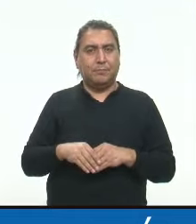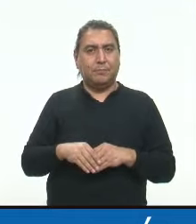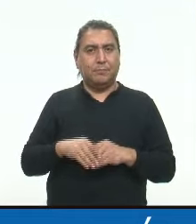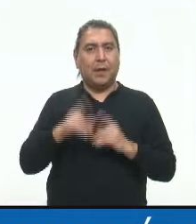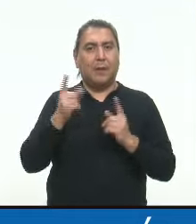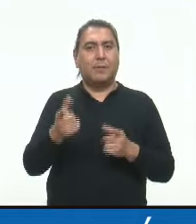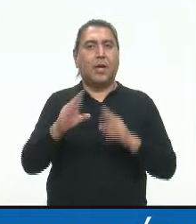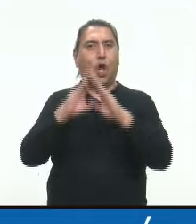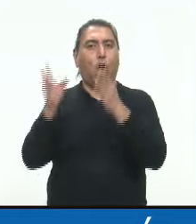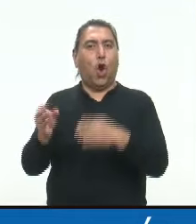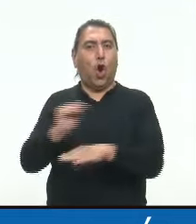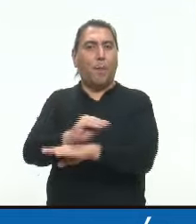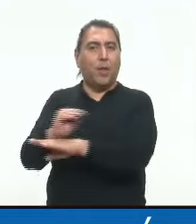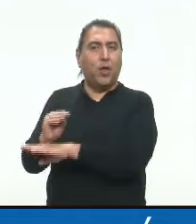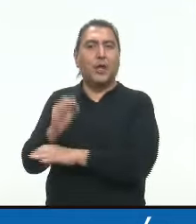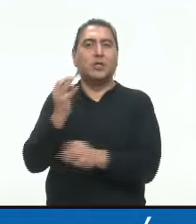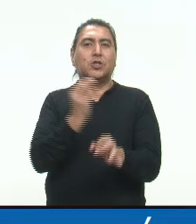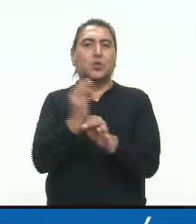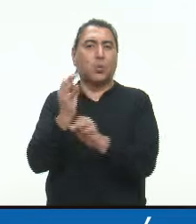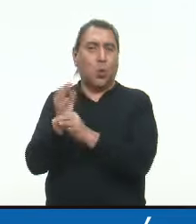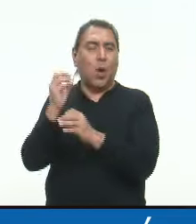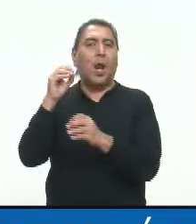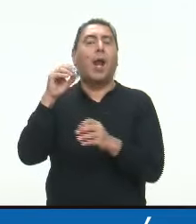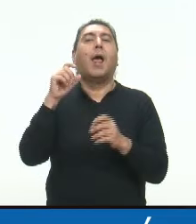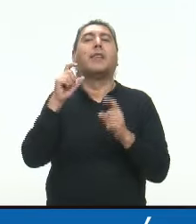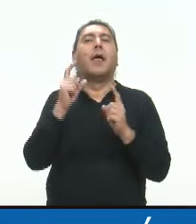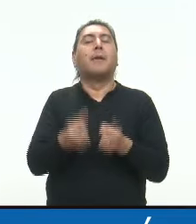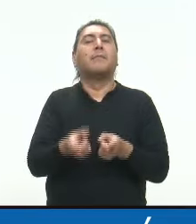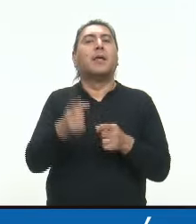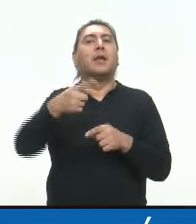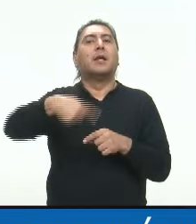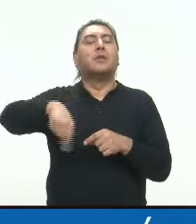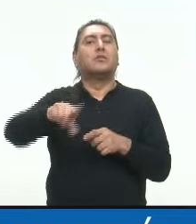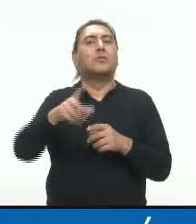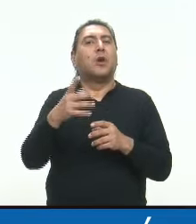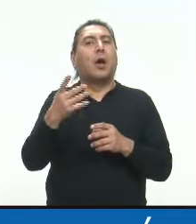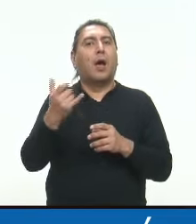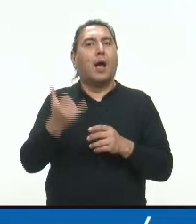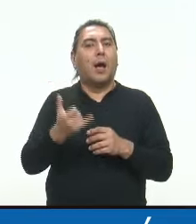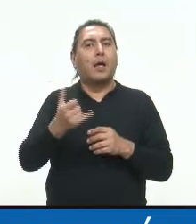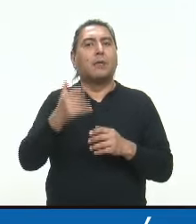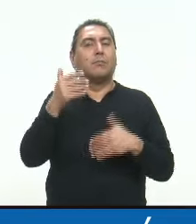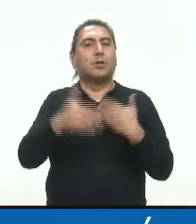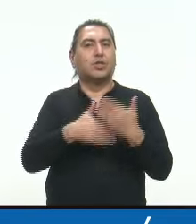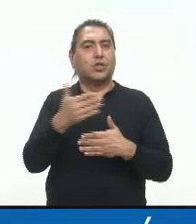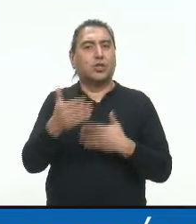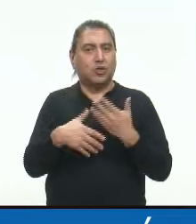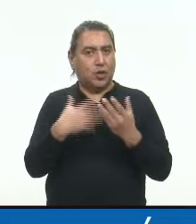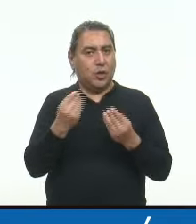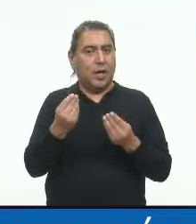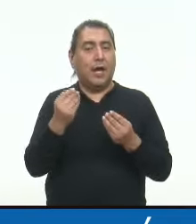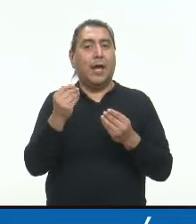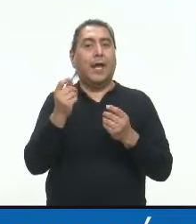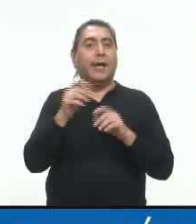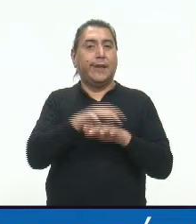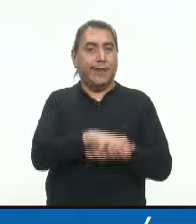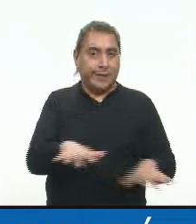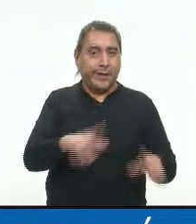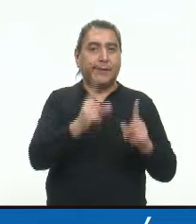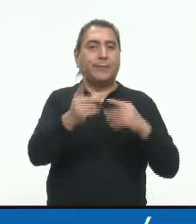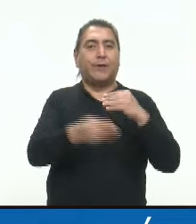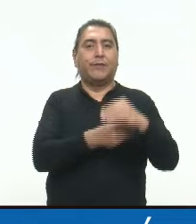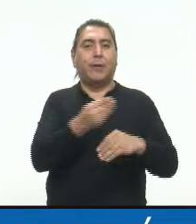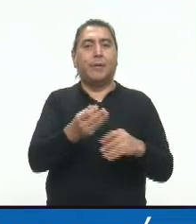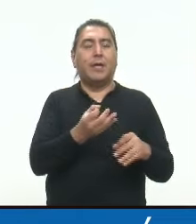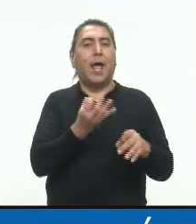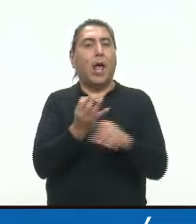comedores escolares, con respecto a los mismos, se encuentran en proceso de paso de niñez y familia a